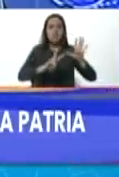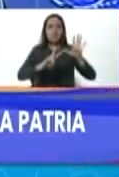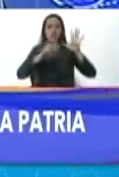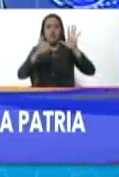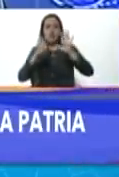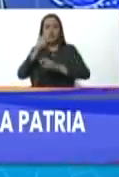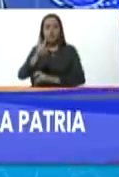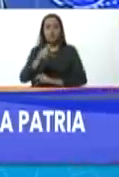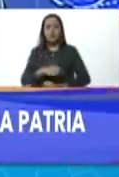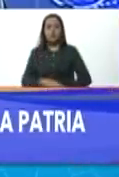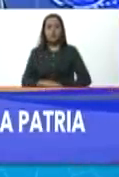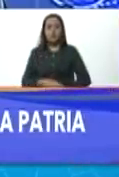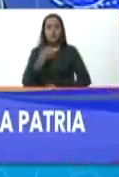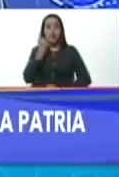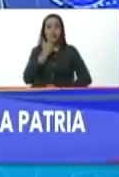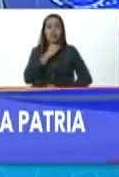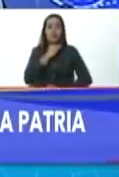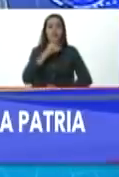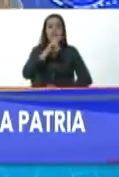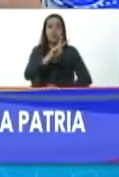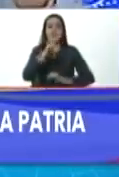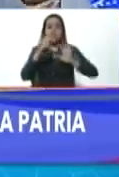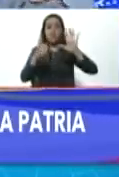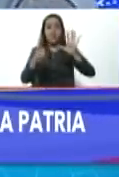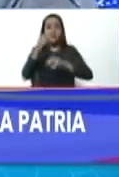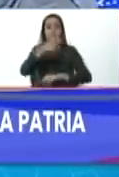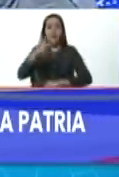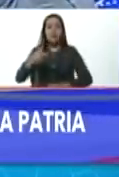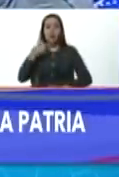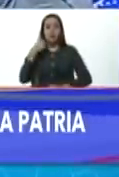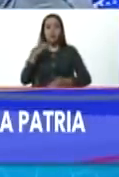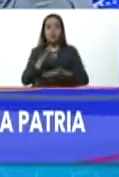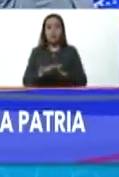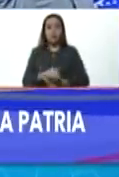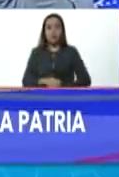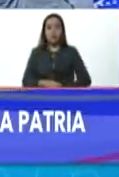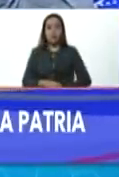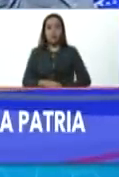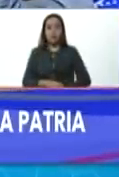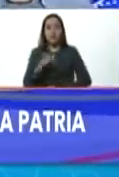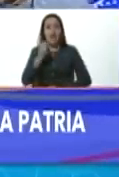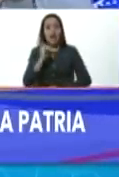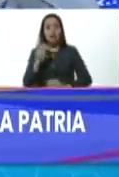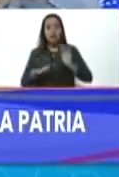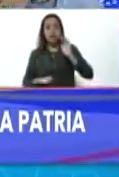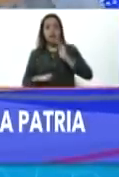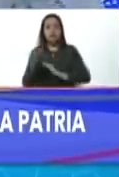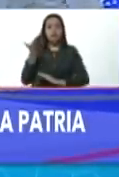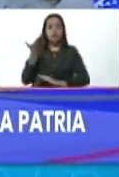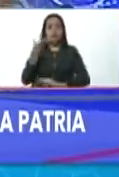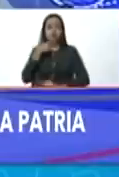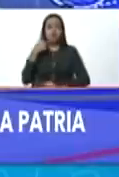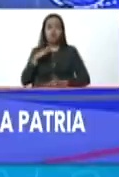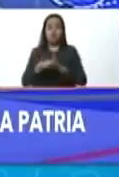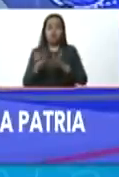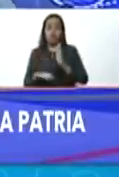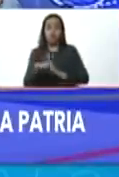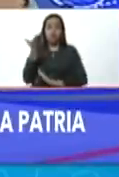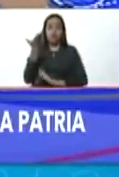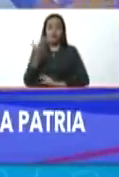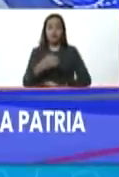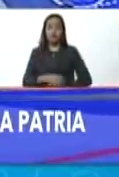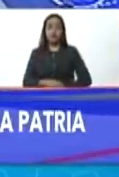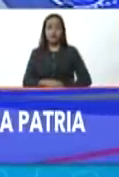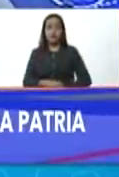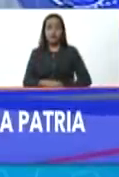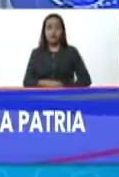761 casos, 26 personas fallecidas. Nótese que la tasa de mortalidad es superior